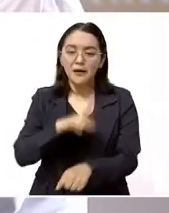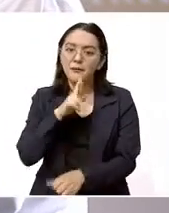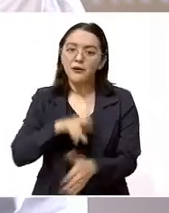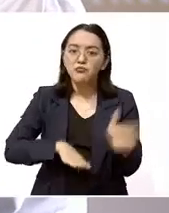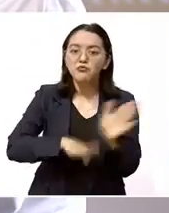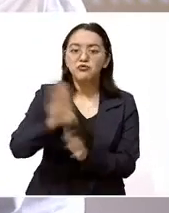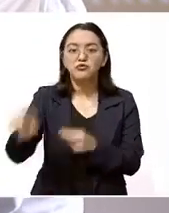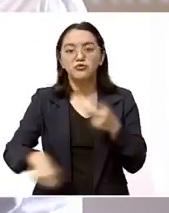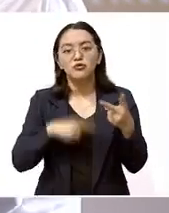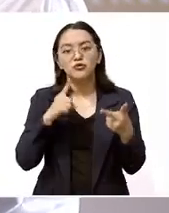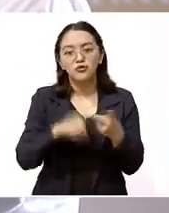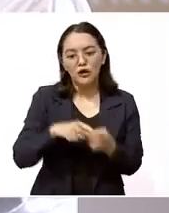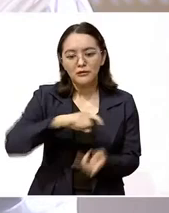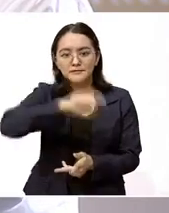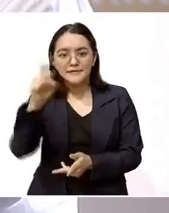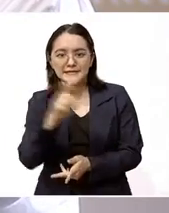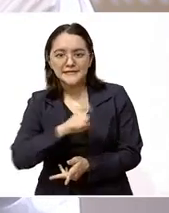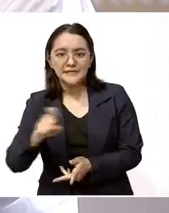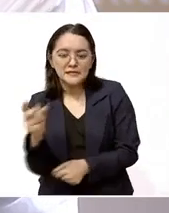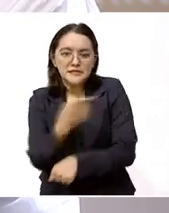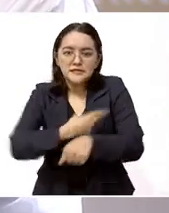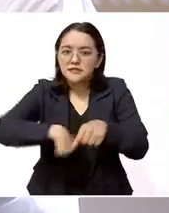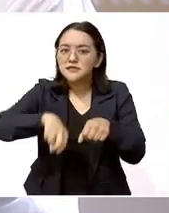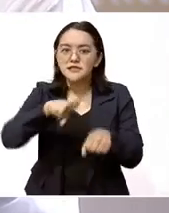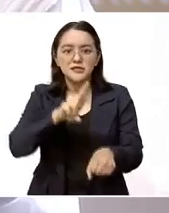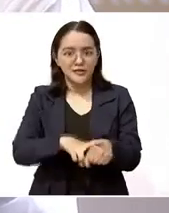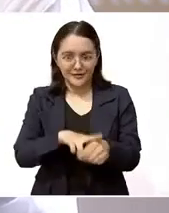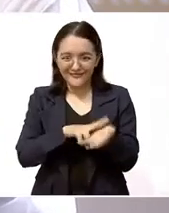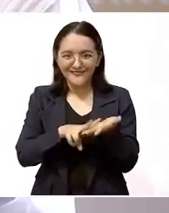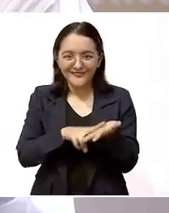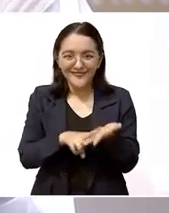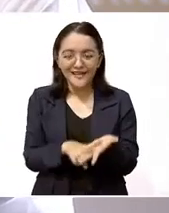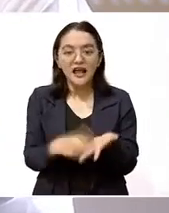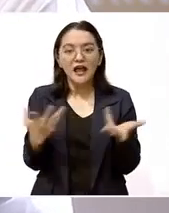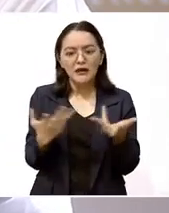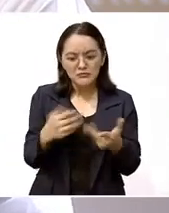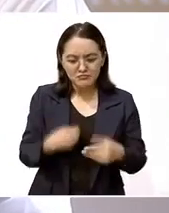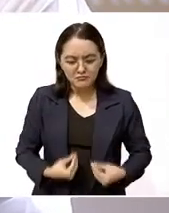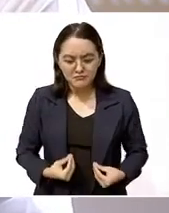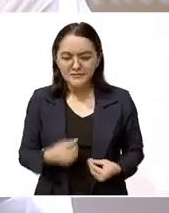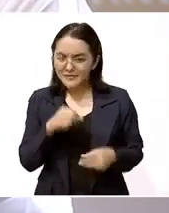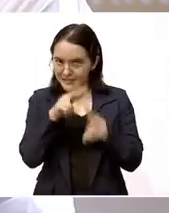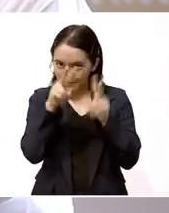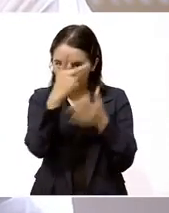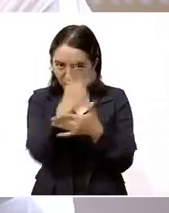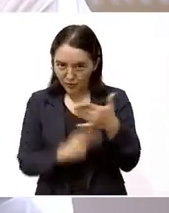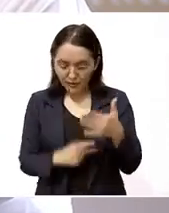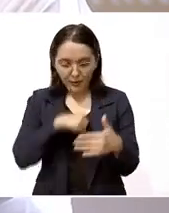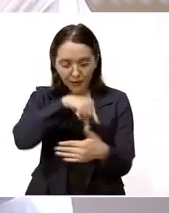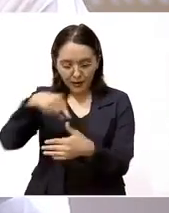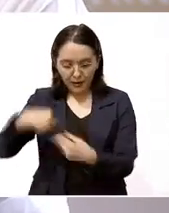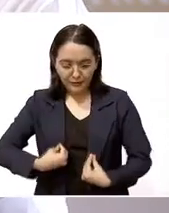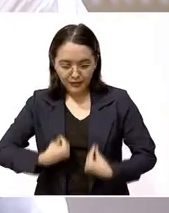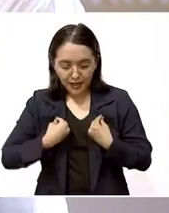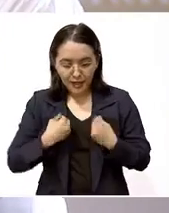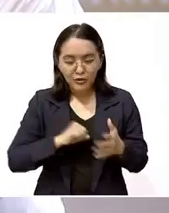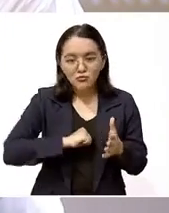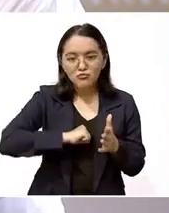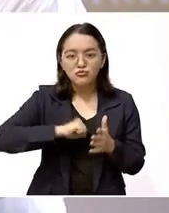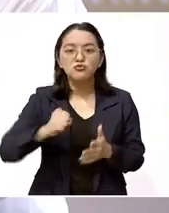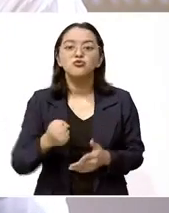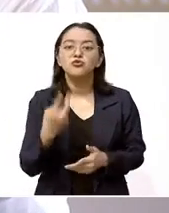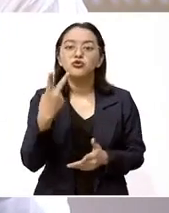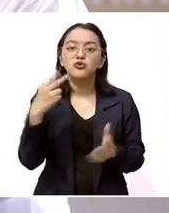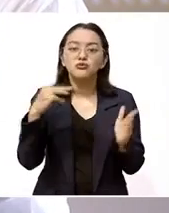orgánicos. Con Sembrando Vida y Producción para el Bienestar, incrementaremos 2,5 millones de